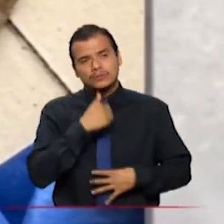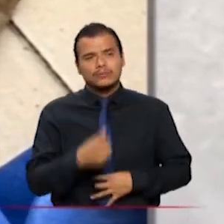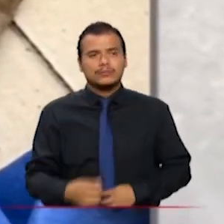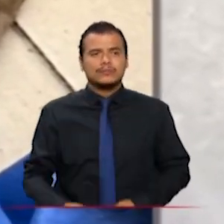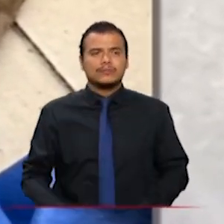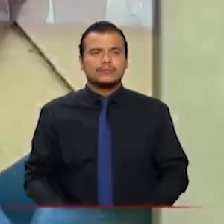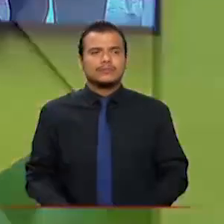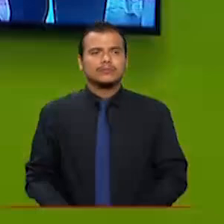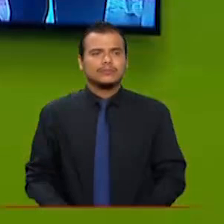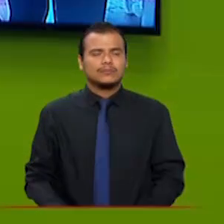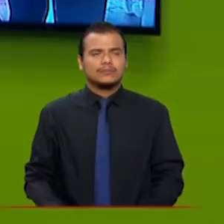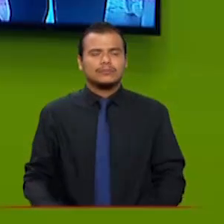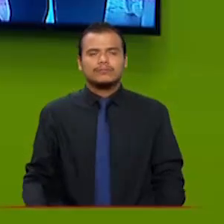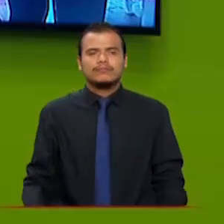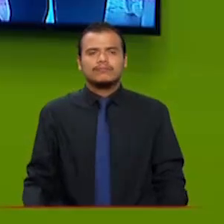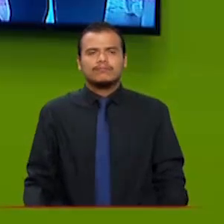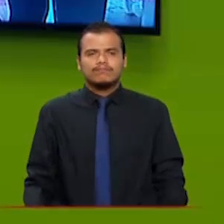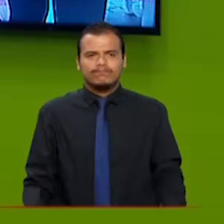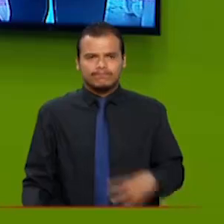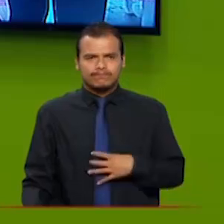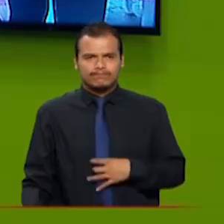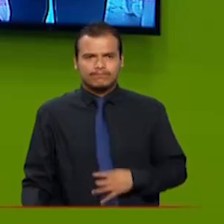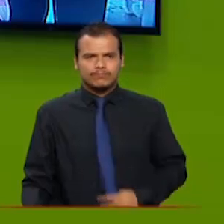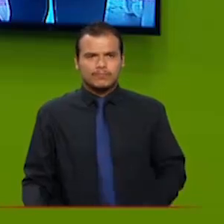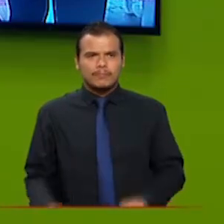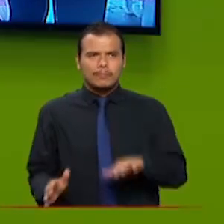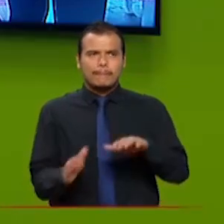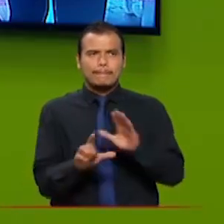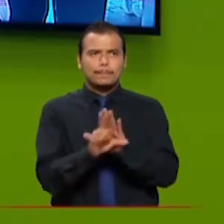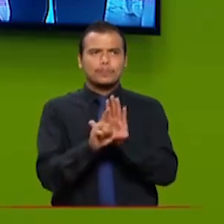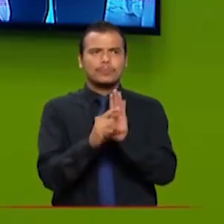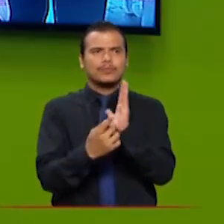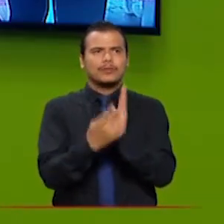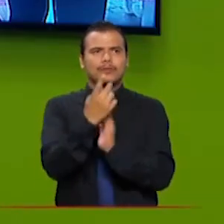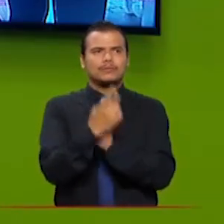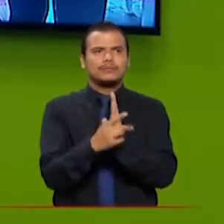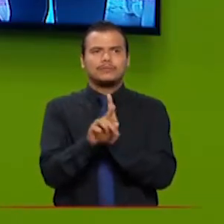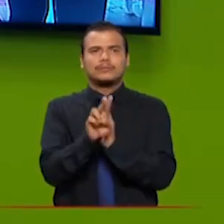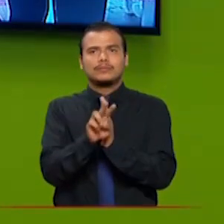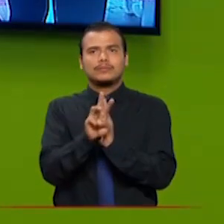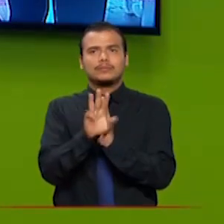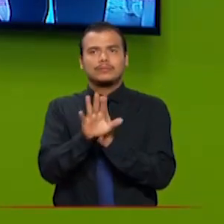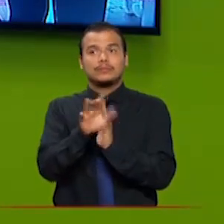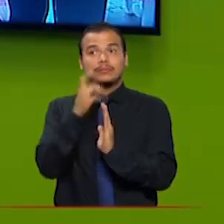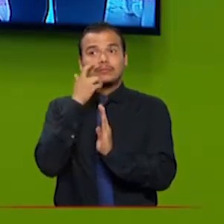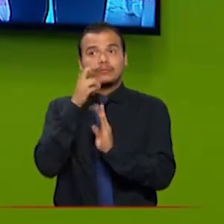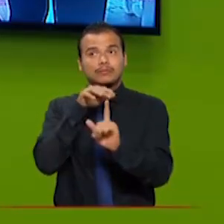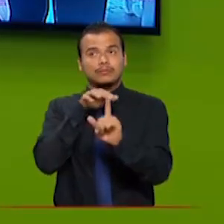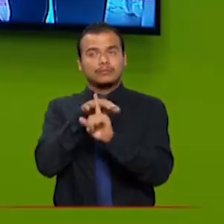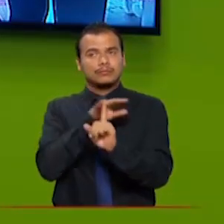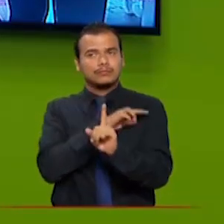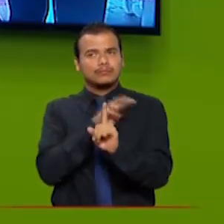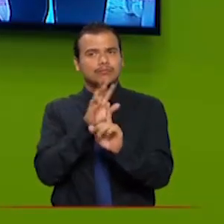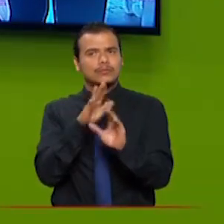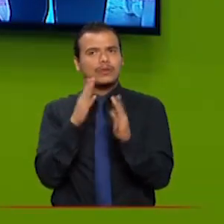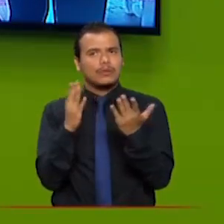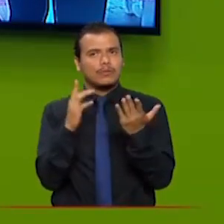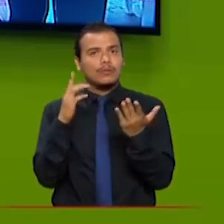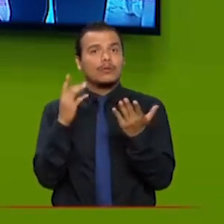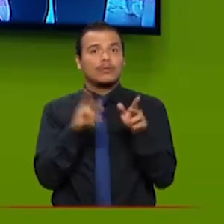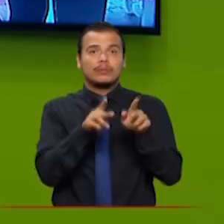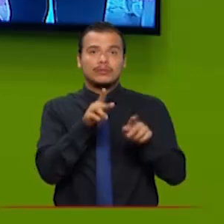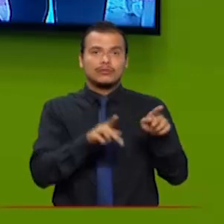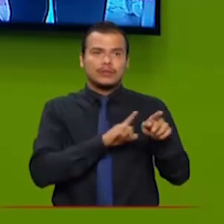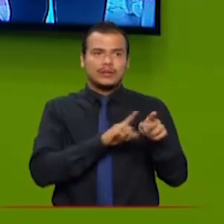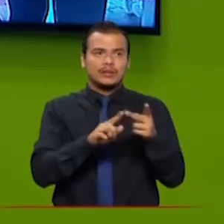depresión. ¿Qué tan grave es el proyecto de ley 235 para el Valle del Cauca? Ya prendió las alarmas de